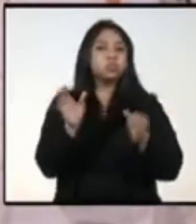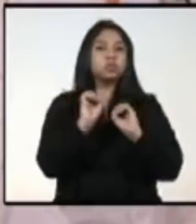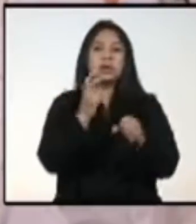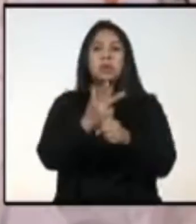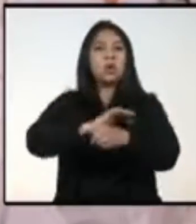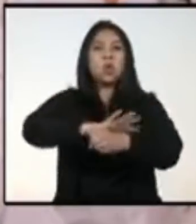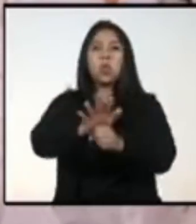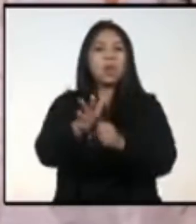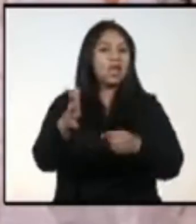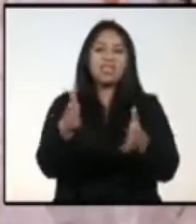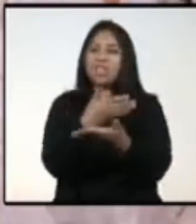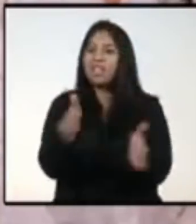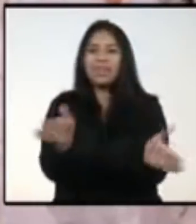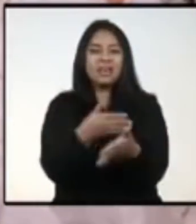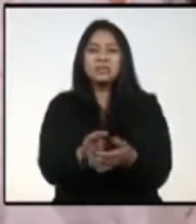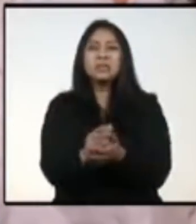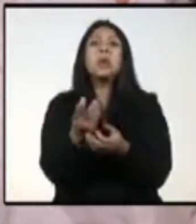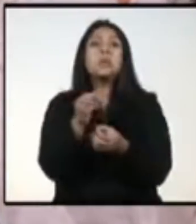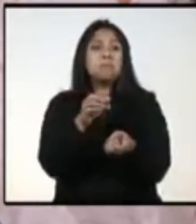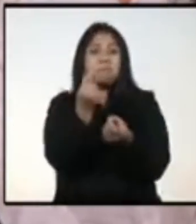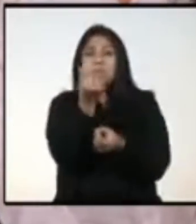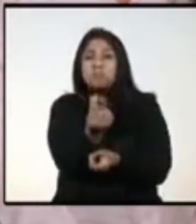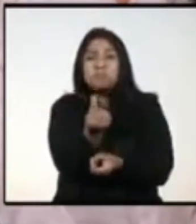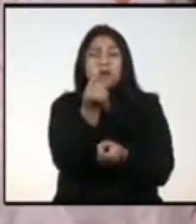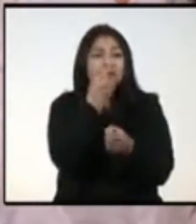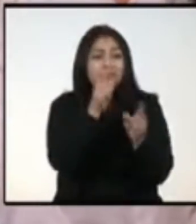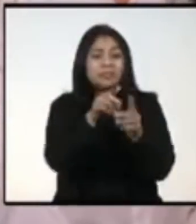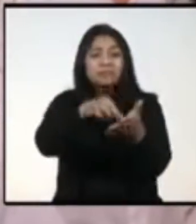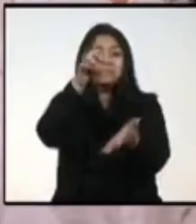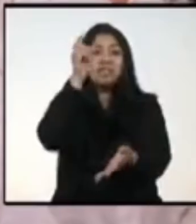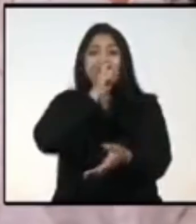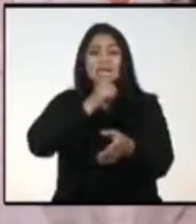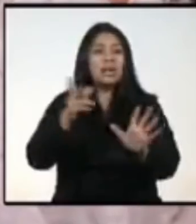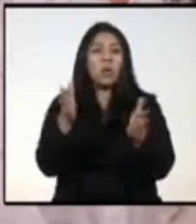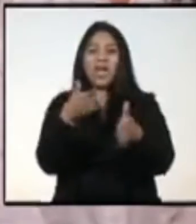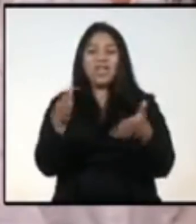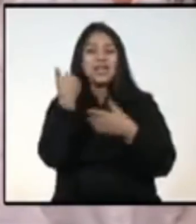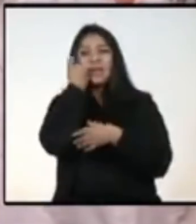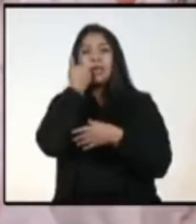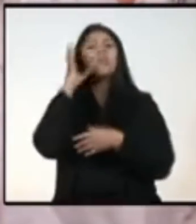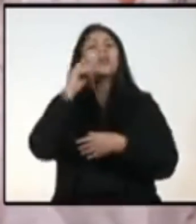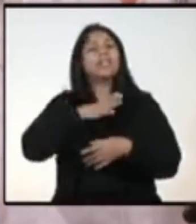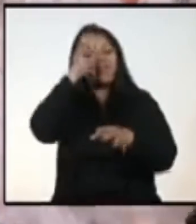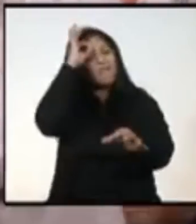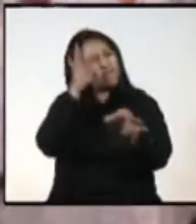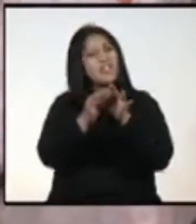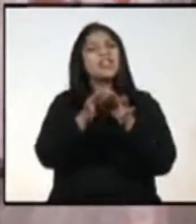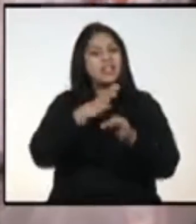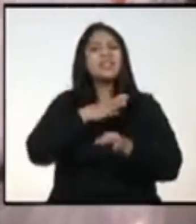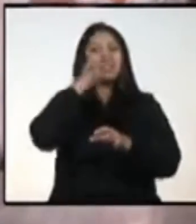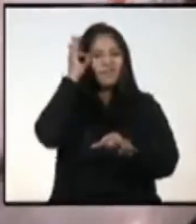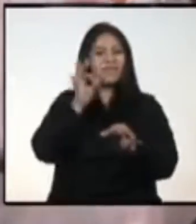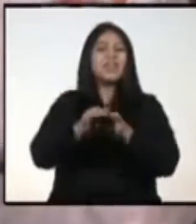un caso coronavirus. Somos de los pocos países que nos hemos librado. Y nos hemos librado porque tenemos fe. Tenemos fe y